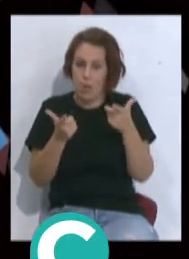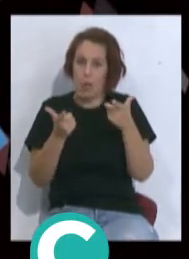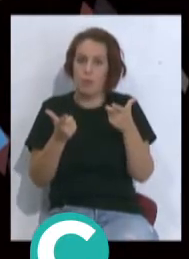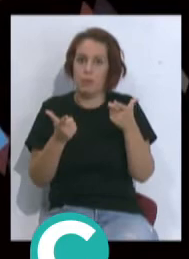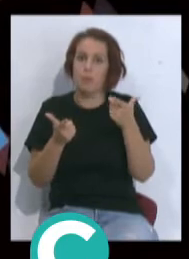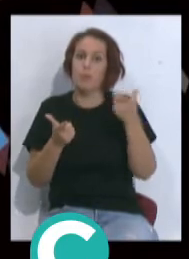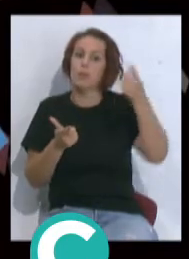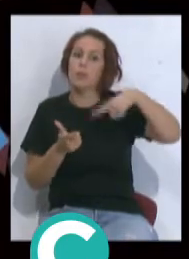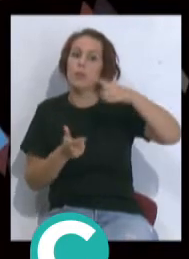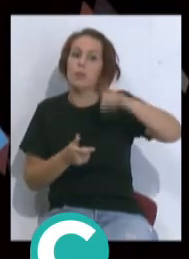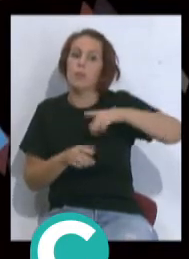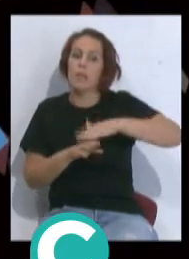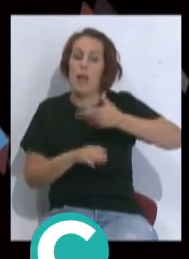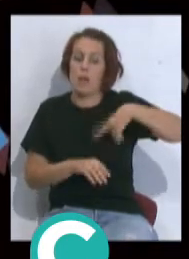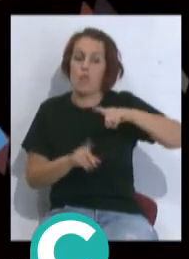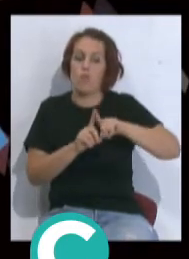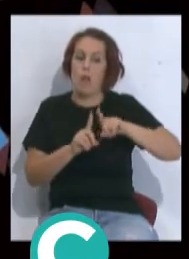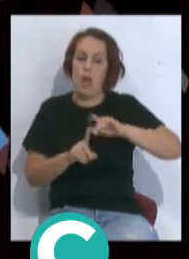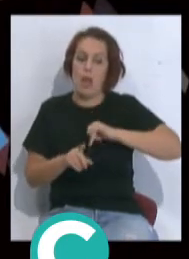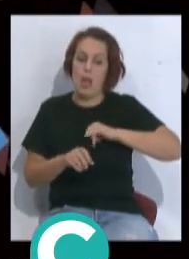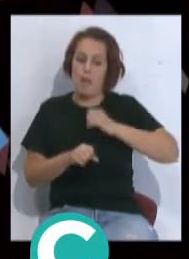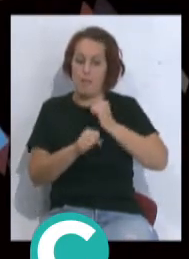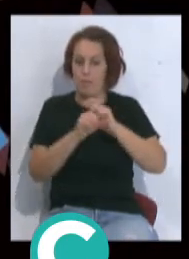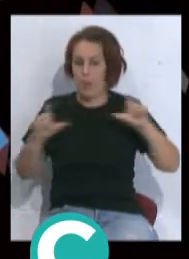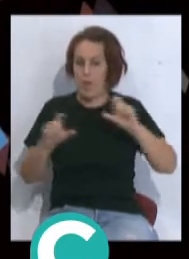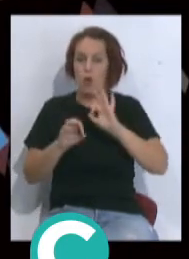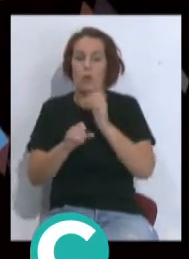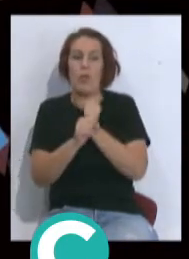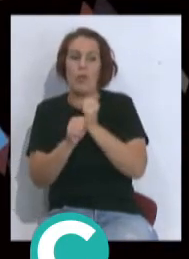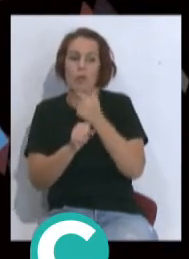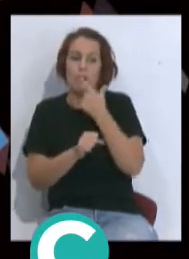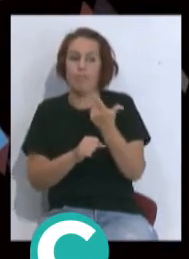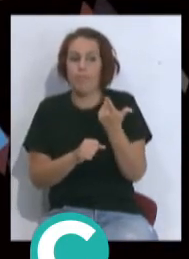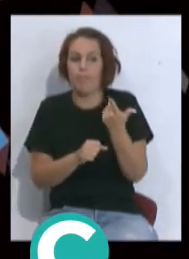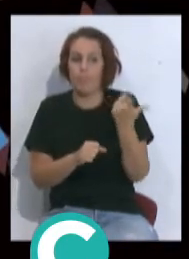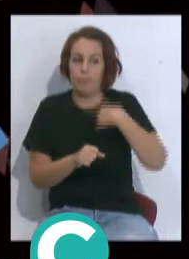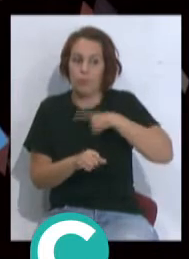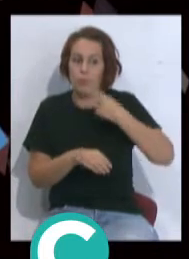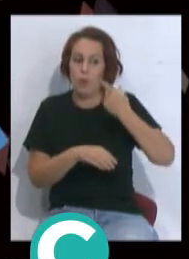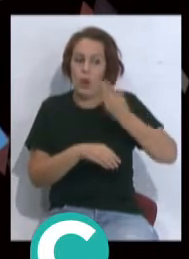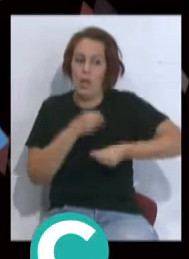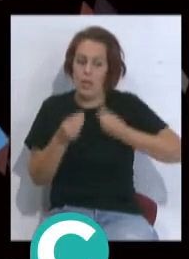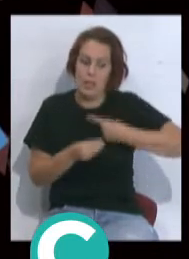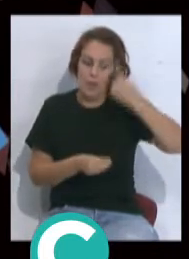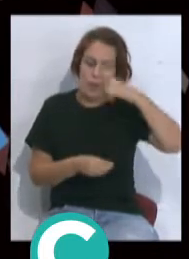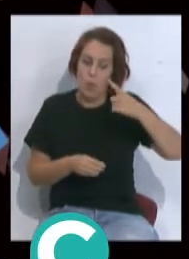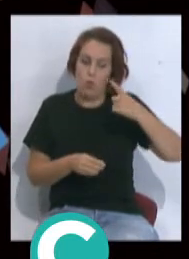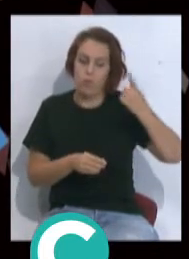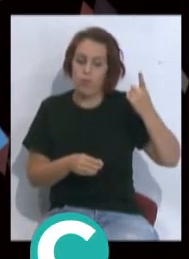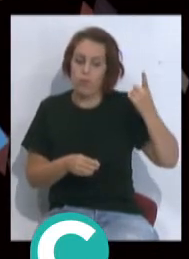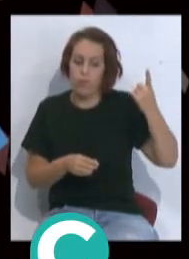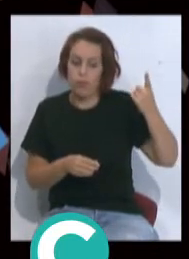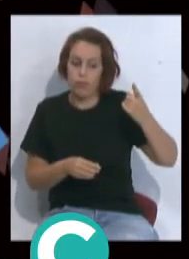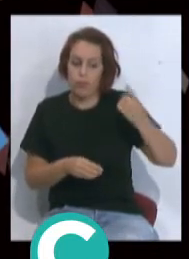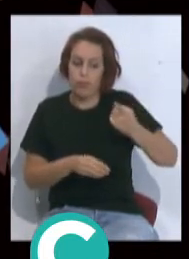¿no? Que ellos también, eso para ellos, como empresa, como trabajador, han dicho, ¿de qué manera explotamos lo que sabemos hacer? Seguir haciendo,